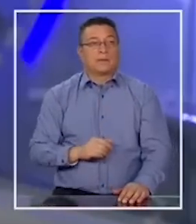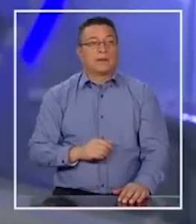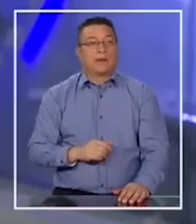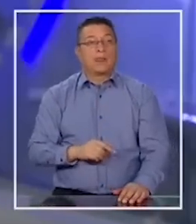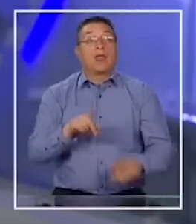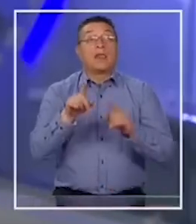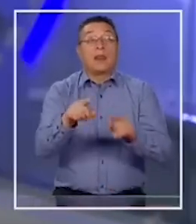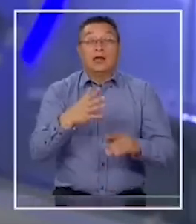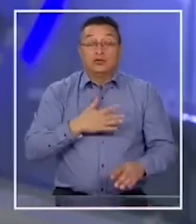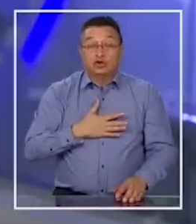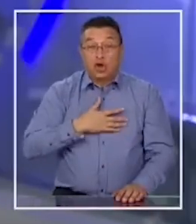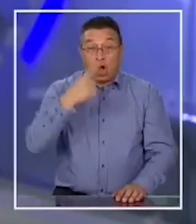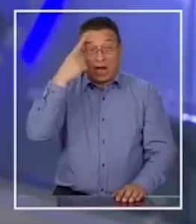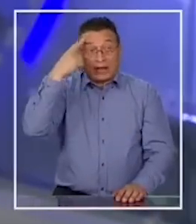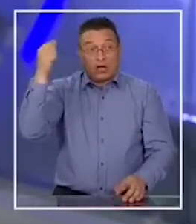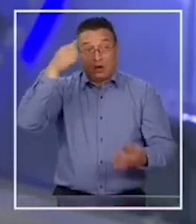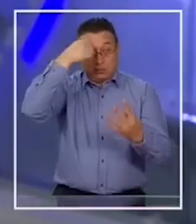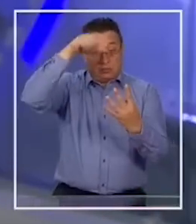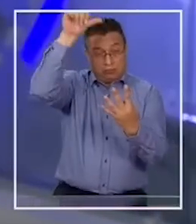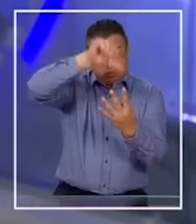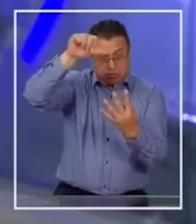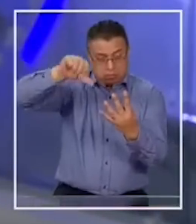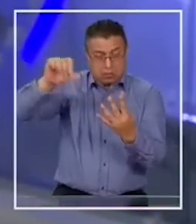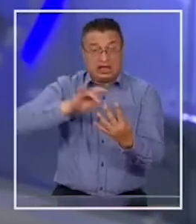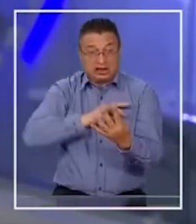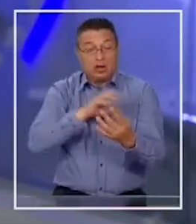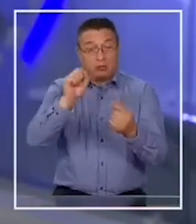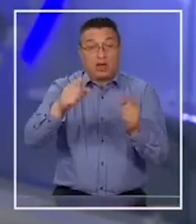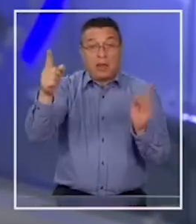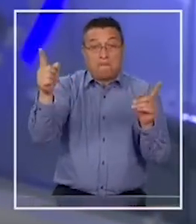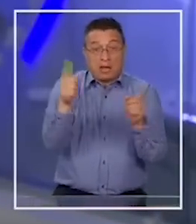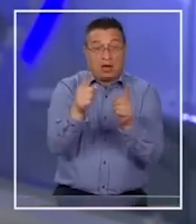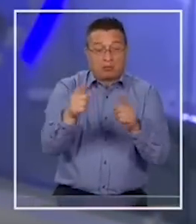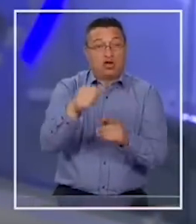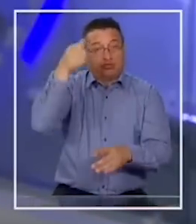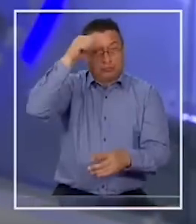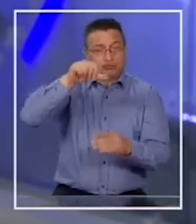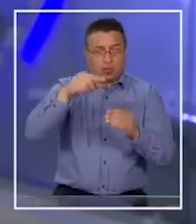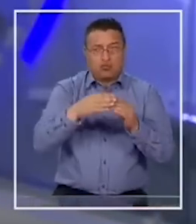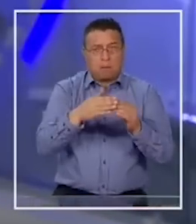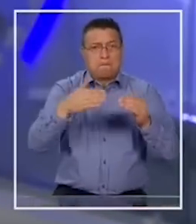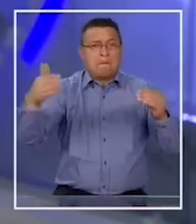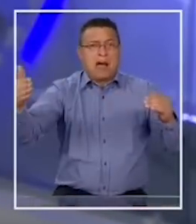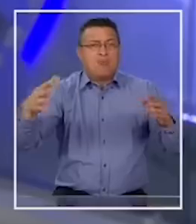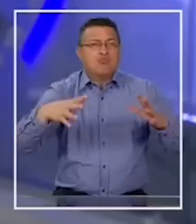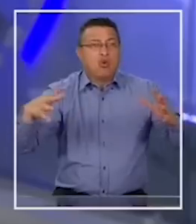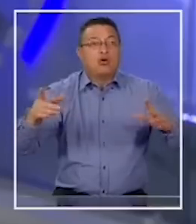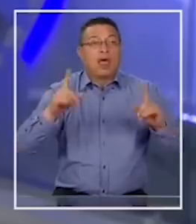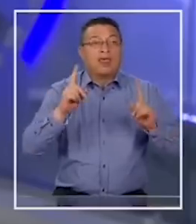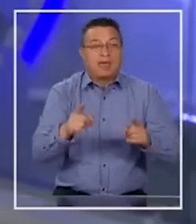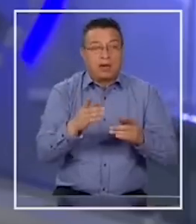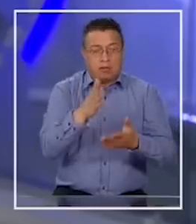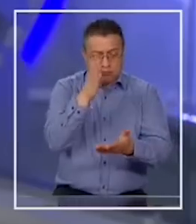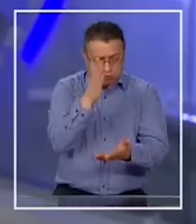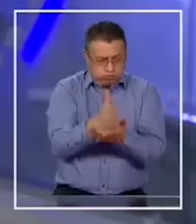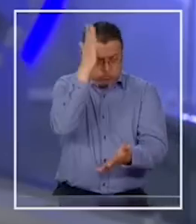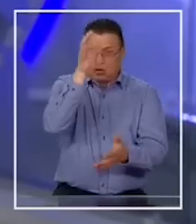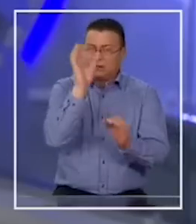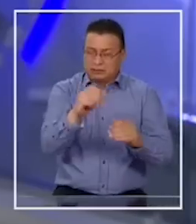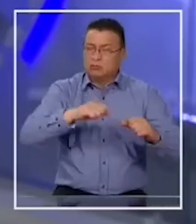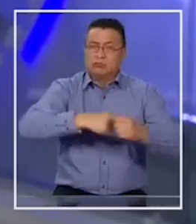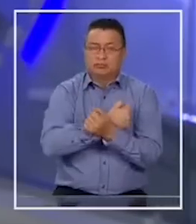Yo creo que las penas en Chile podrían ser incluso más cortas porque en Chile las penas son altas Pero deberían ser efectivas